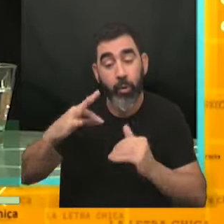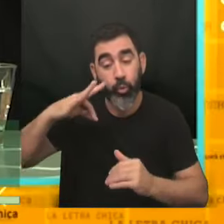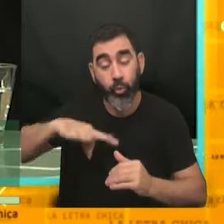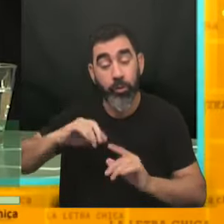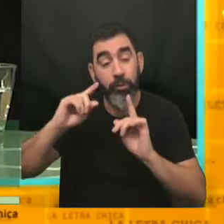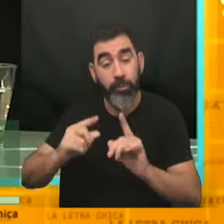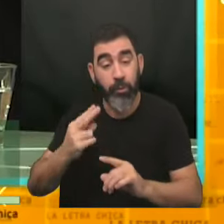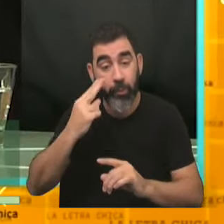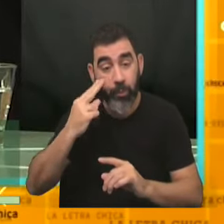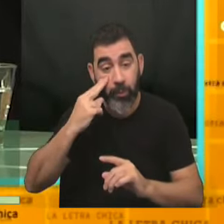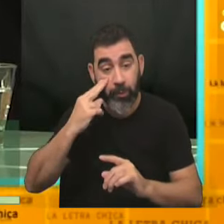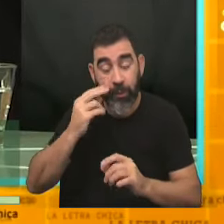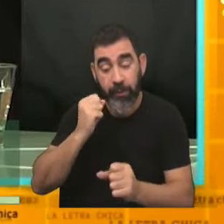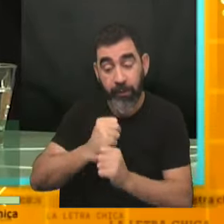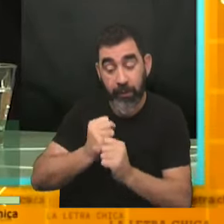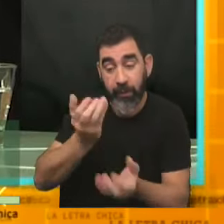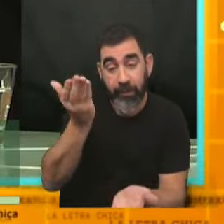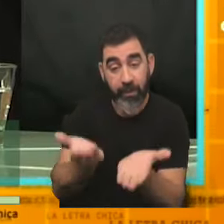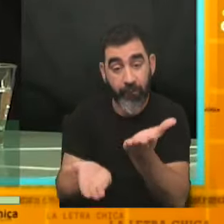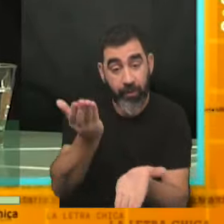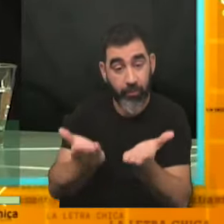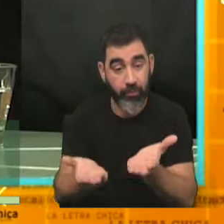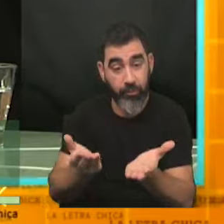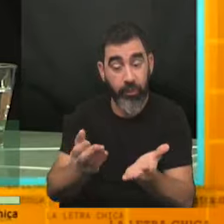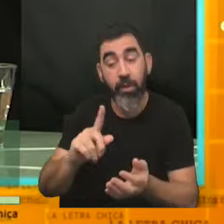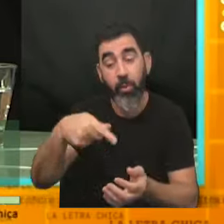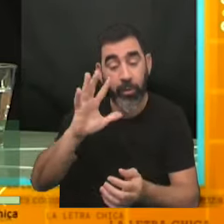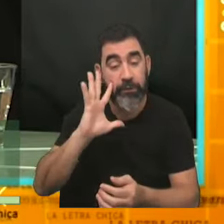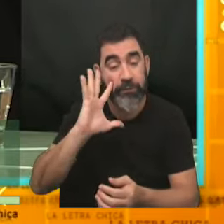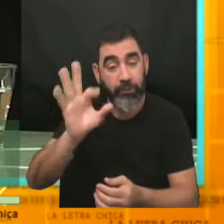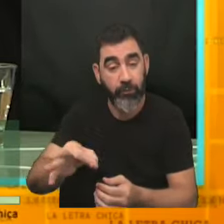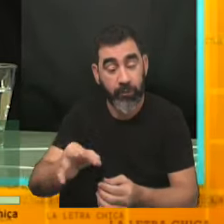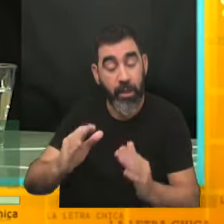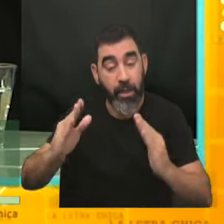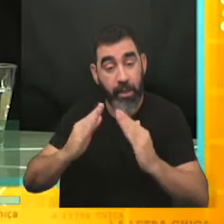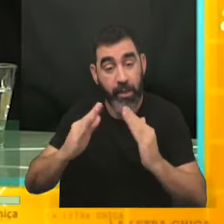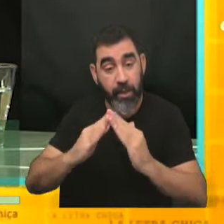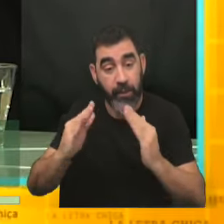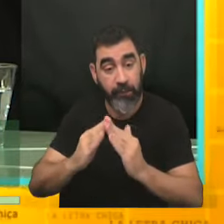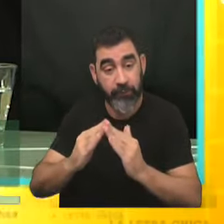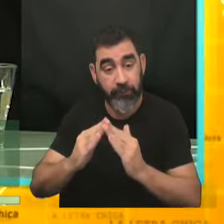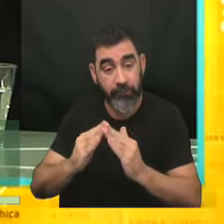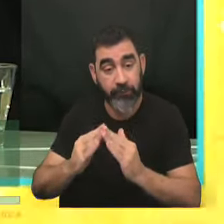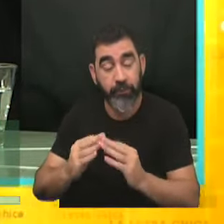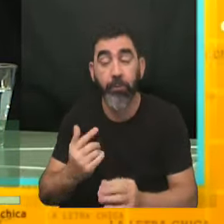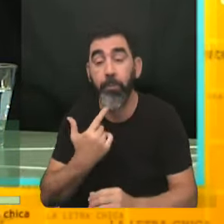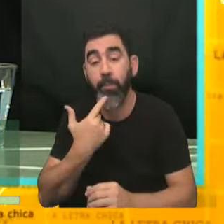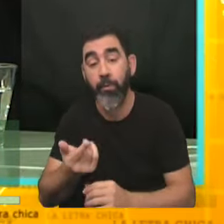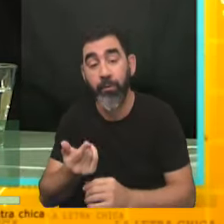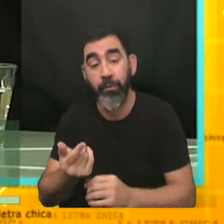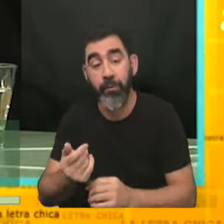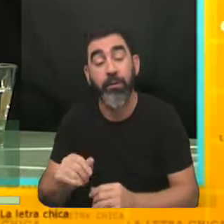como por lo que pasa entre trabajadores y que después se traslada a los hogares Y que tiene que ver por ejemplo